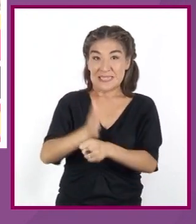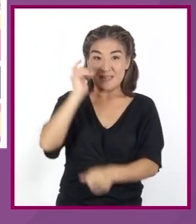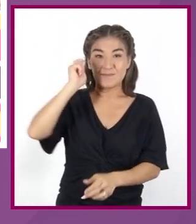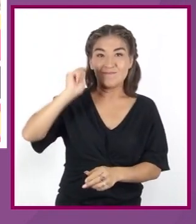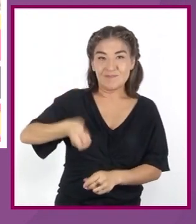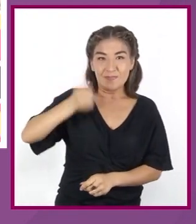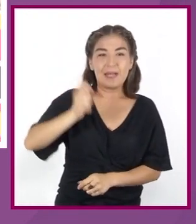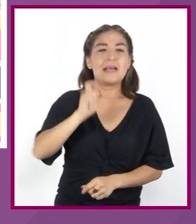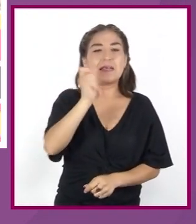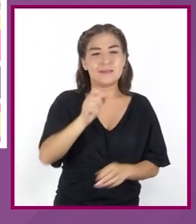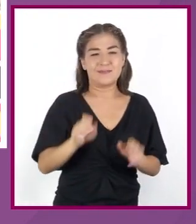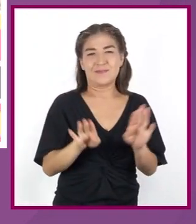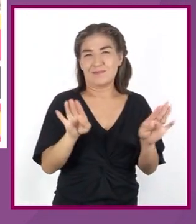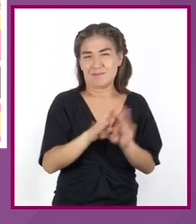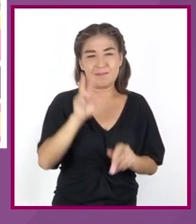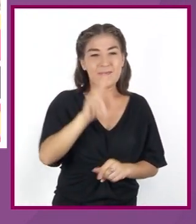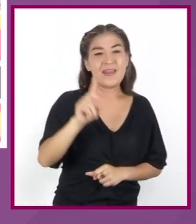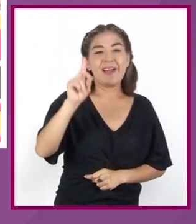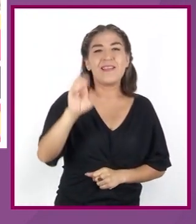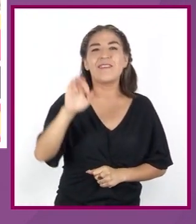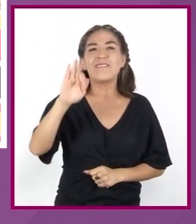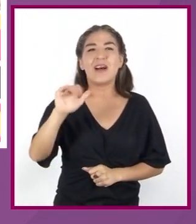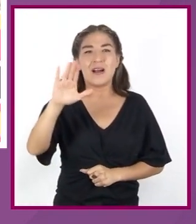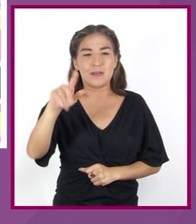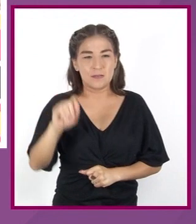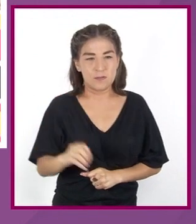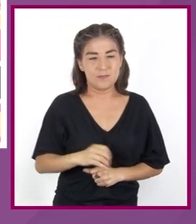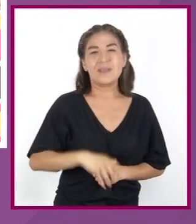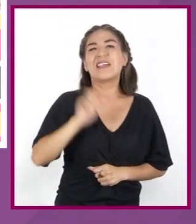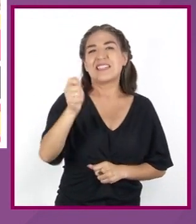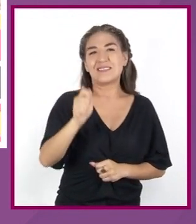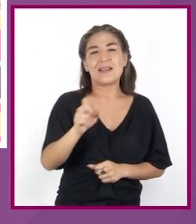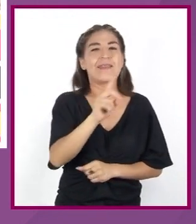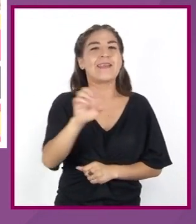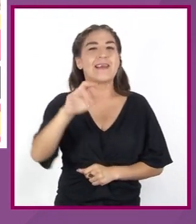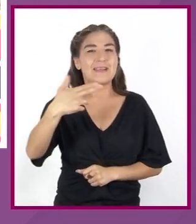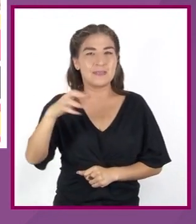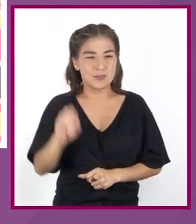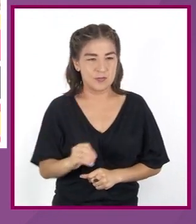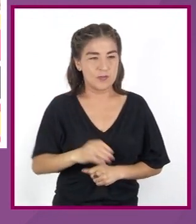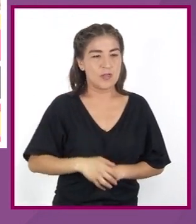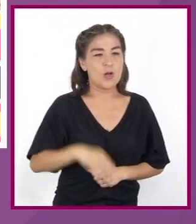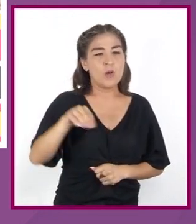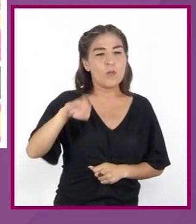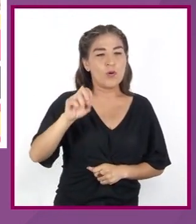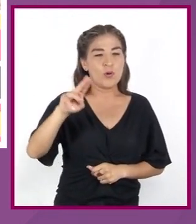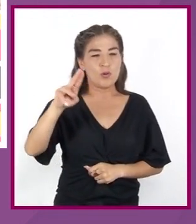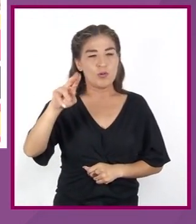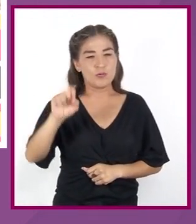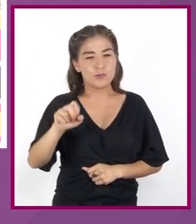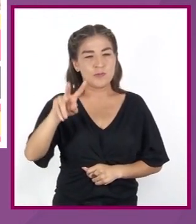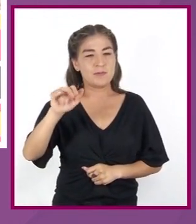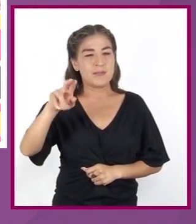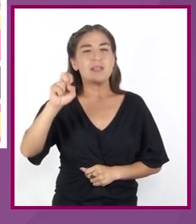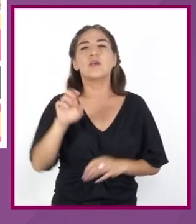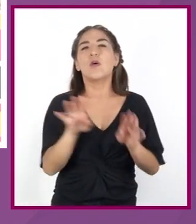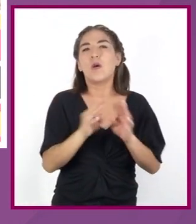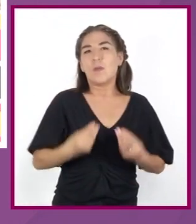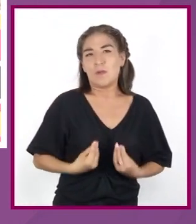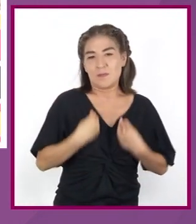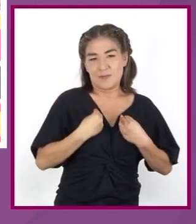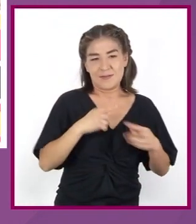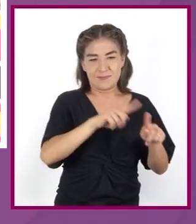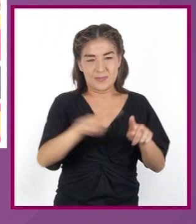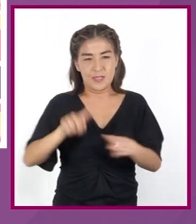encontrar cultismos como de facto, de hecho, modus vivendi, modo de vivir, grosso